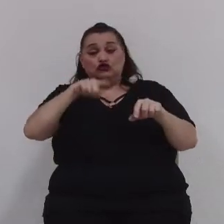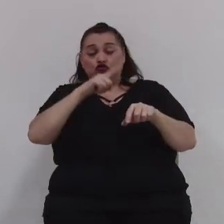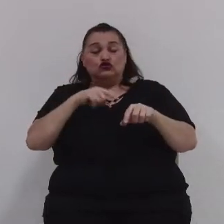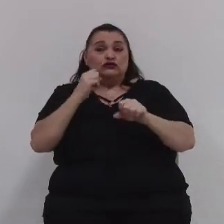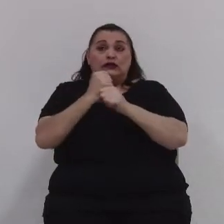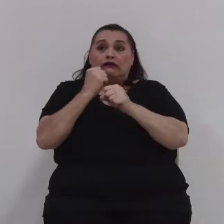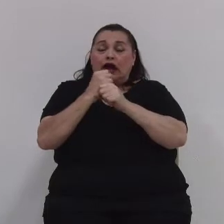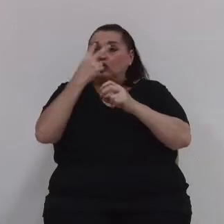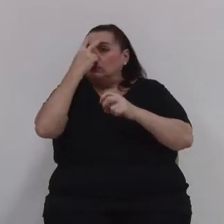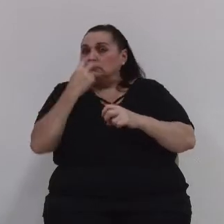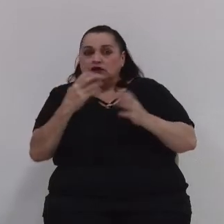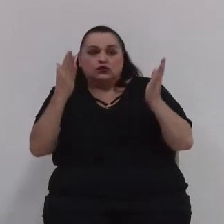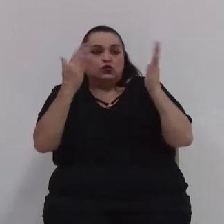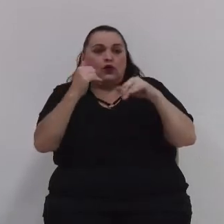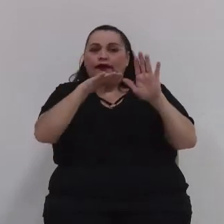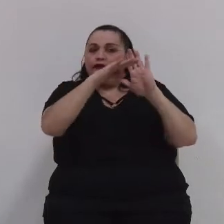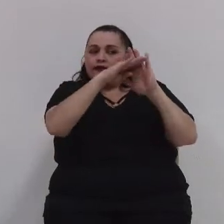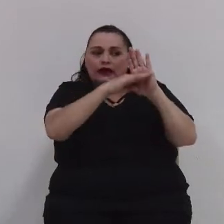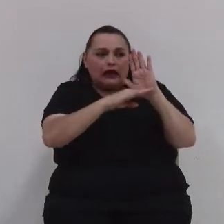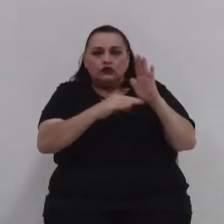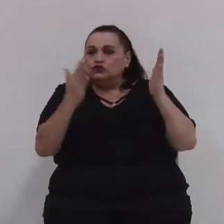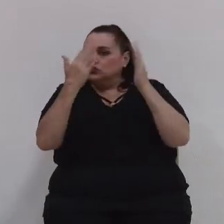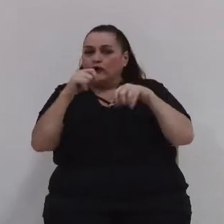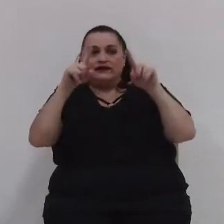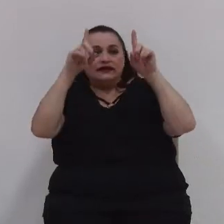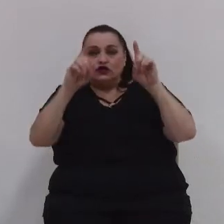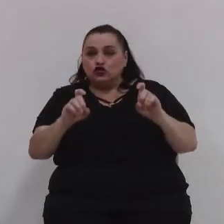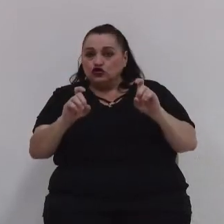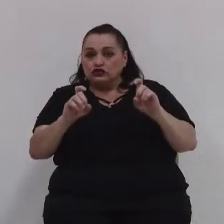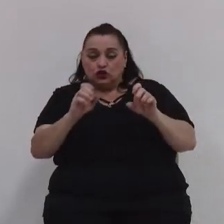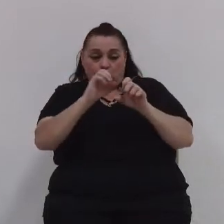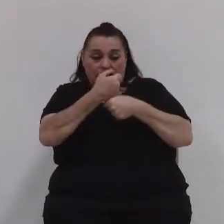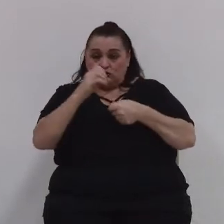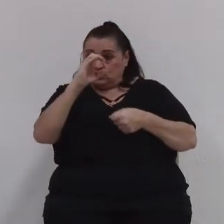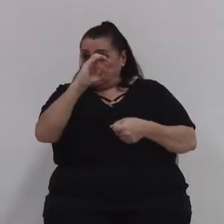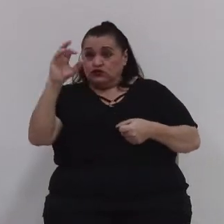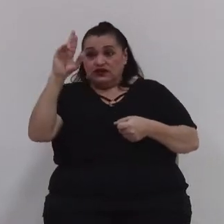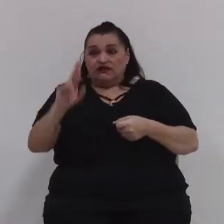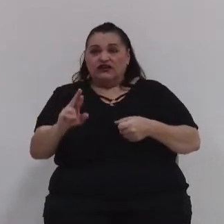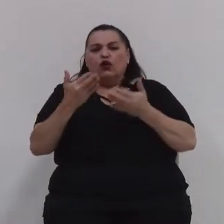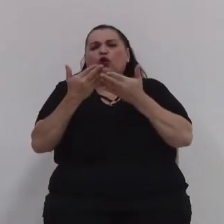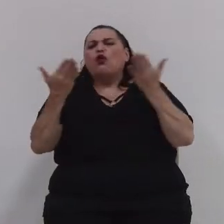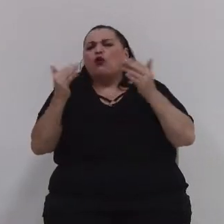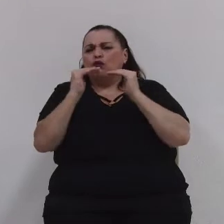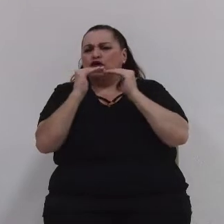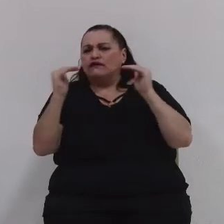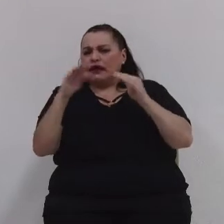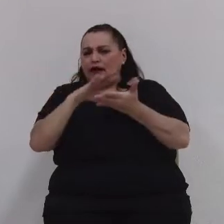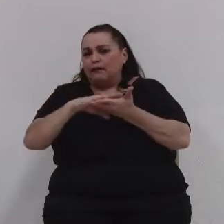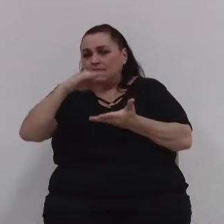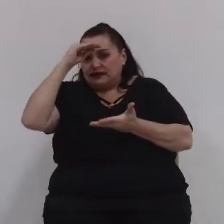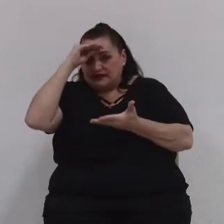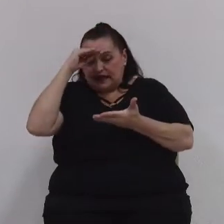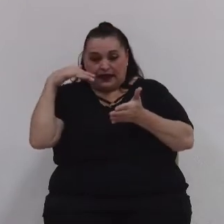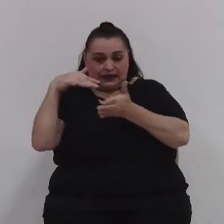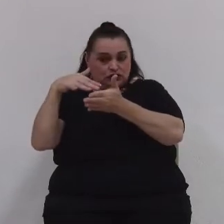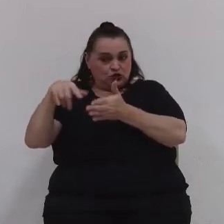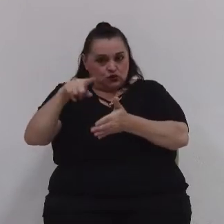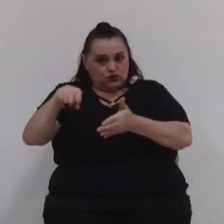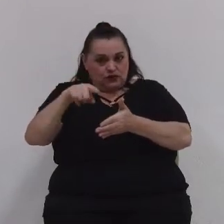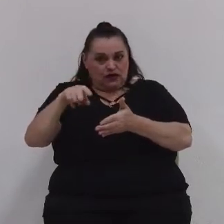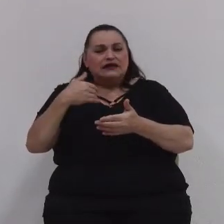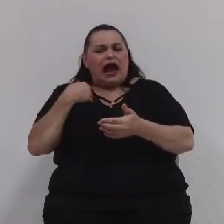no tenemos datos, no tenemos diagnósticos hechos en Costa Rica sobre cómo está el nivel de aprendizaje de los estudiantes.